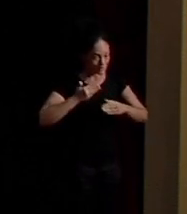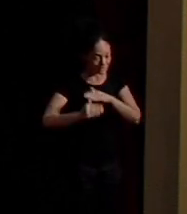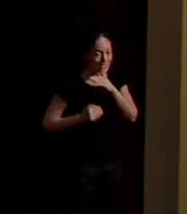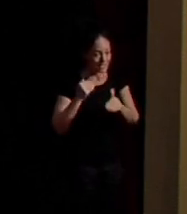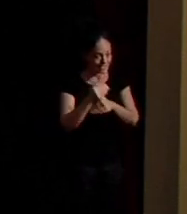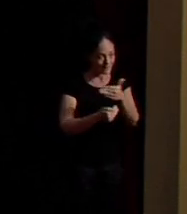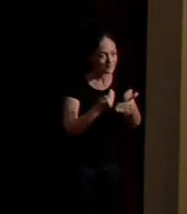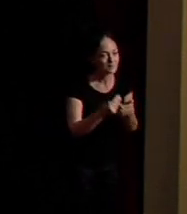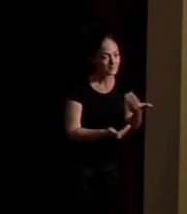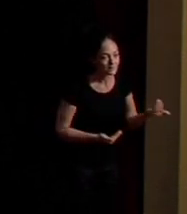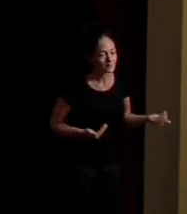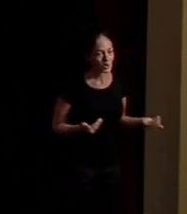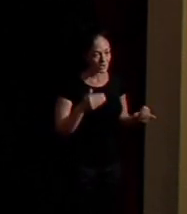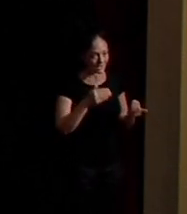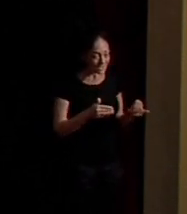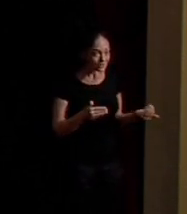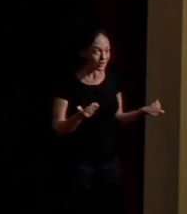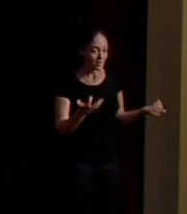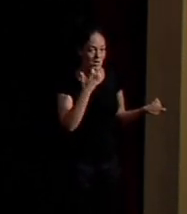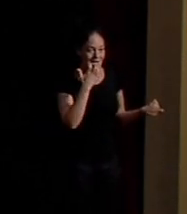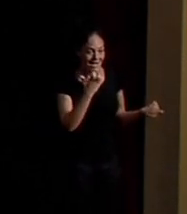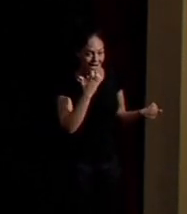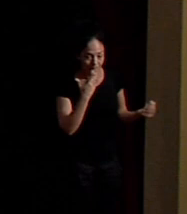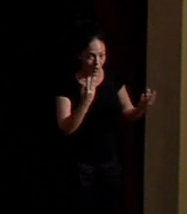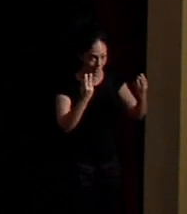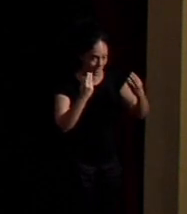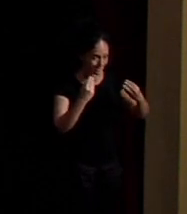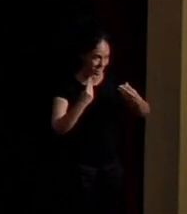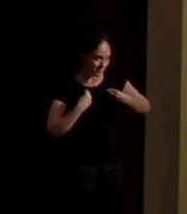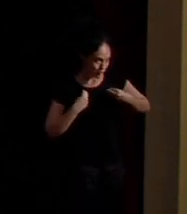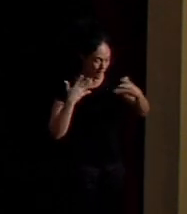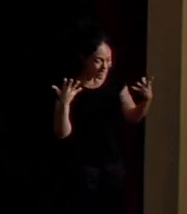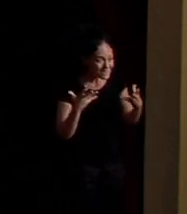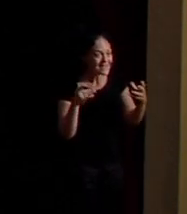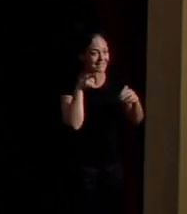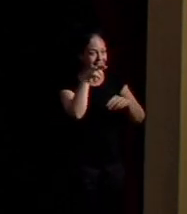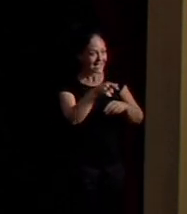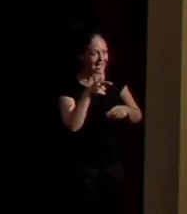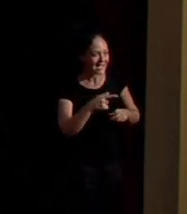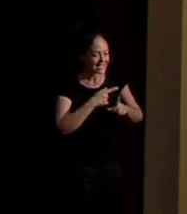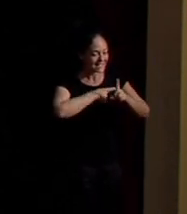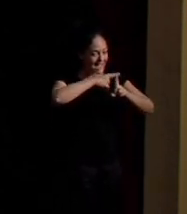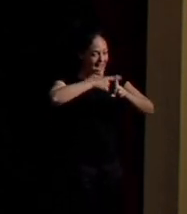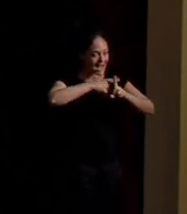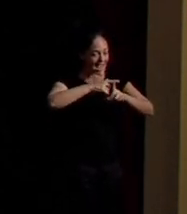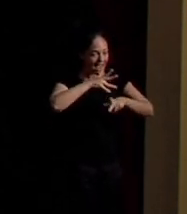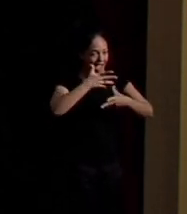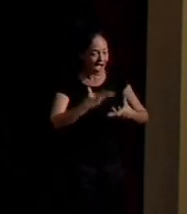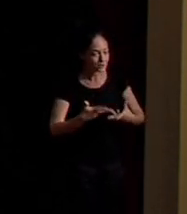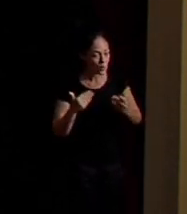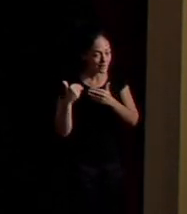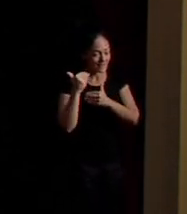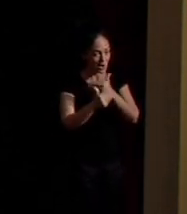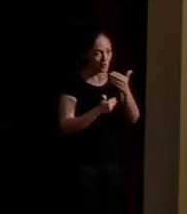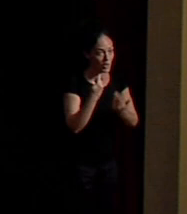feminización de la supervivencia y donde no podemos perder de vista el eje esencial en las últimas décadas de los